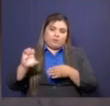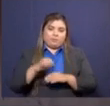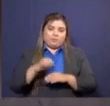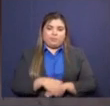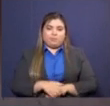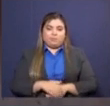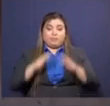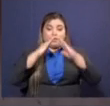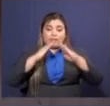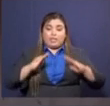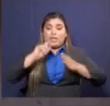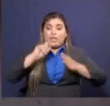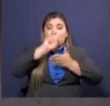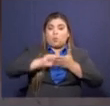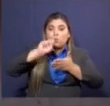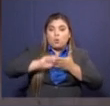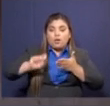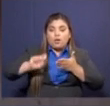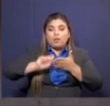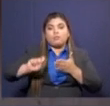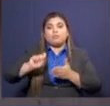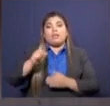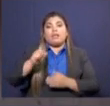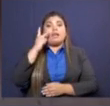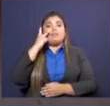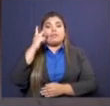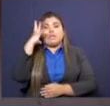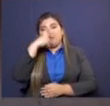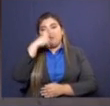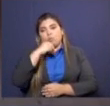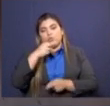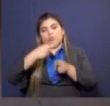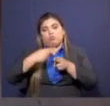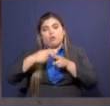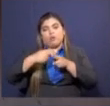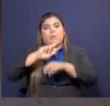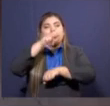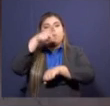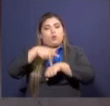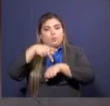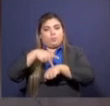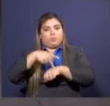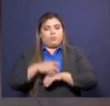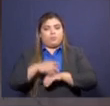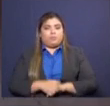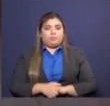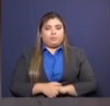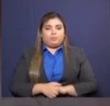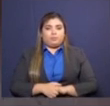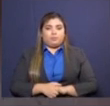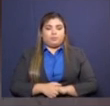Centro de Educación Básico Vista Hermosa en Penonomé.